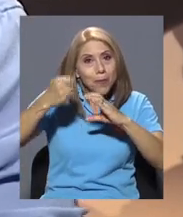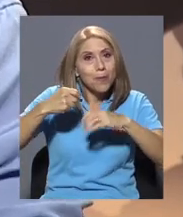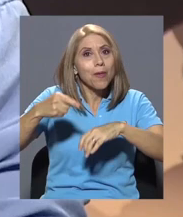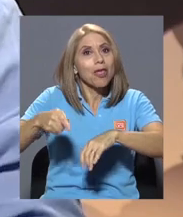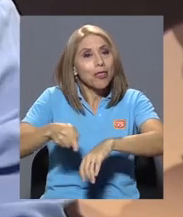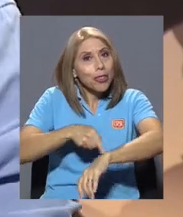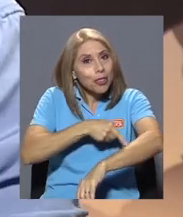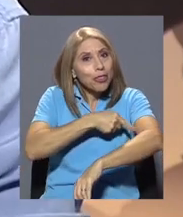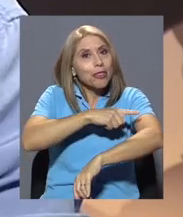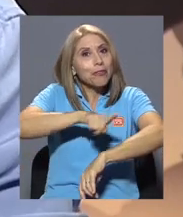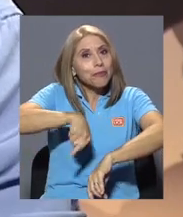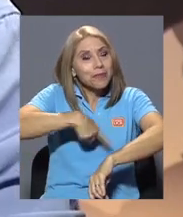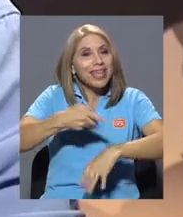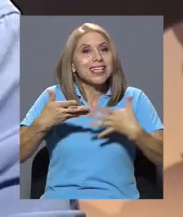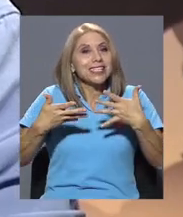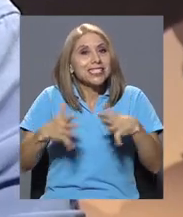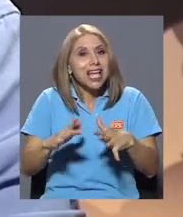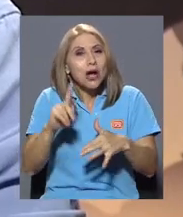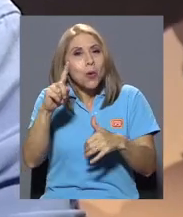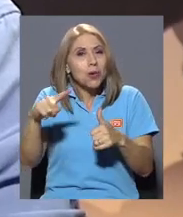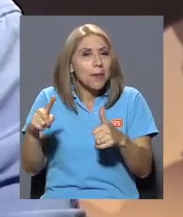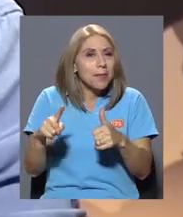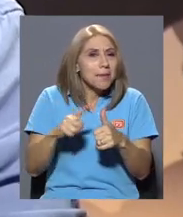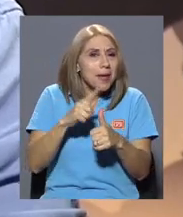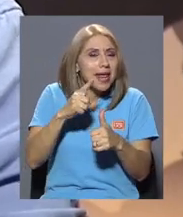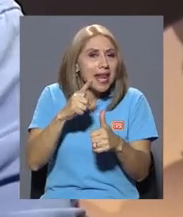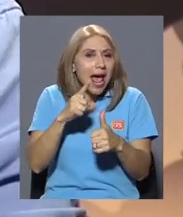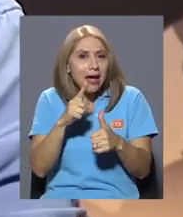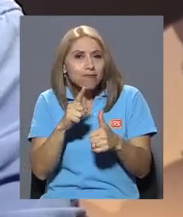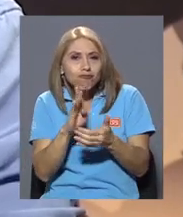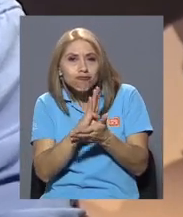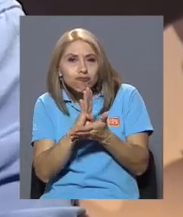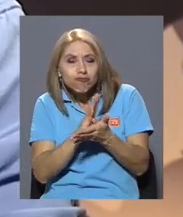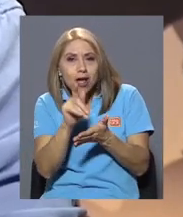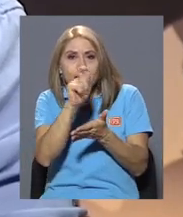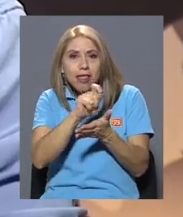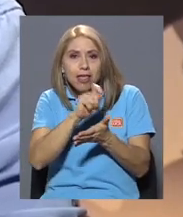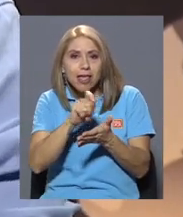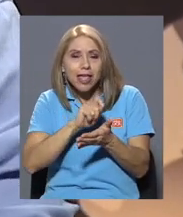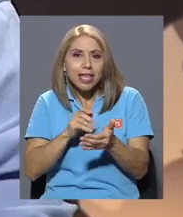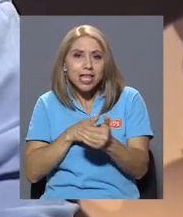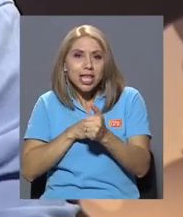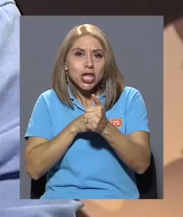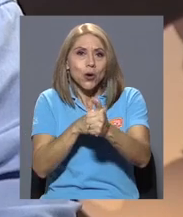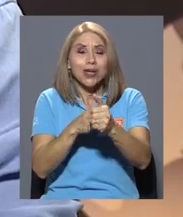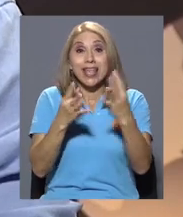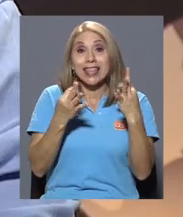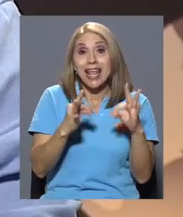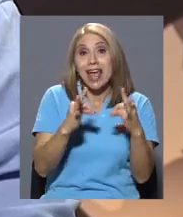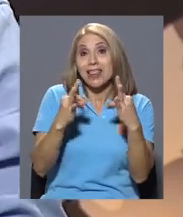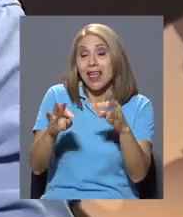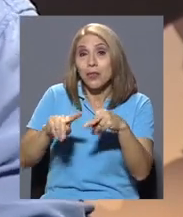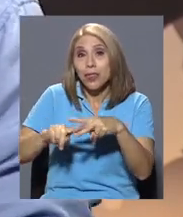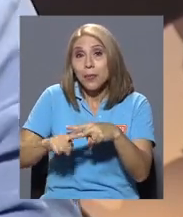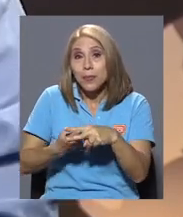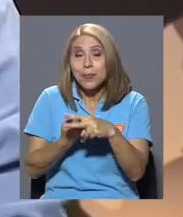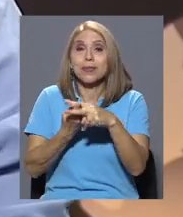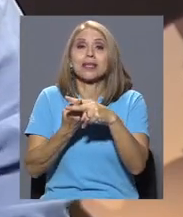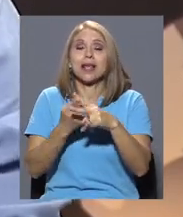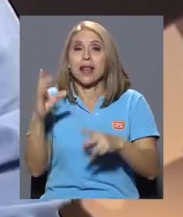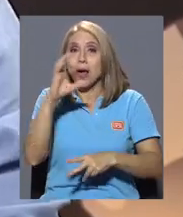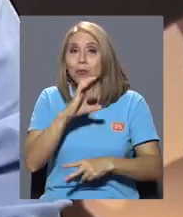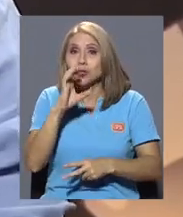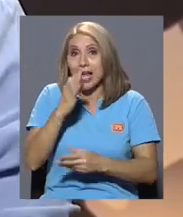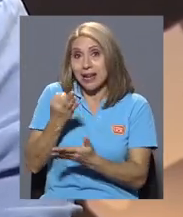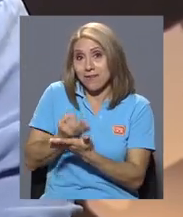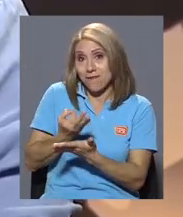y ya estoy por ahí como una primera versión de guión y tratando de empezar a buscar recursos financiamiento